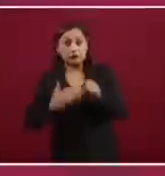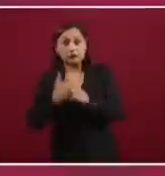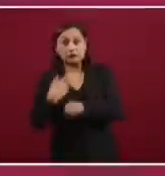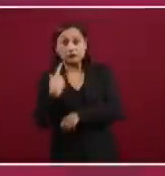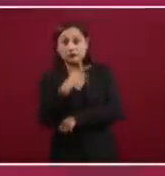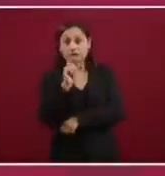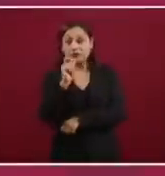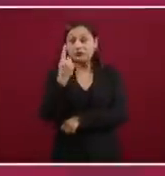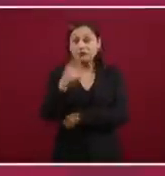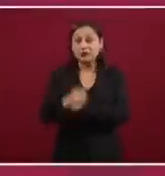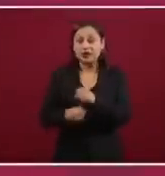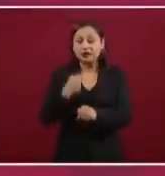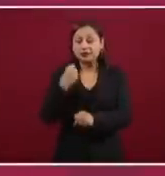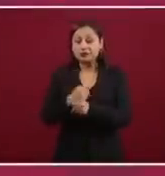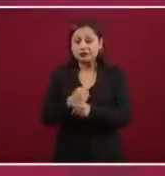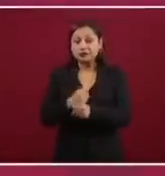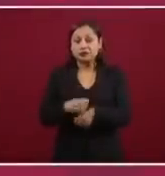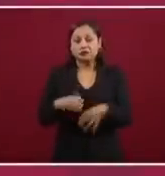Es